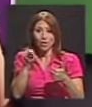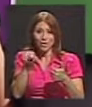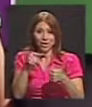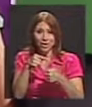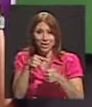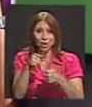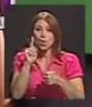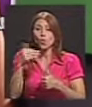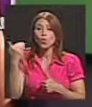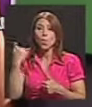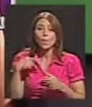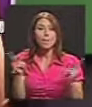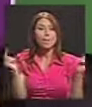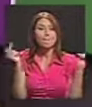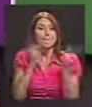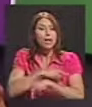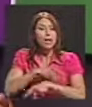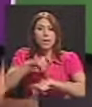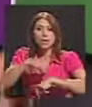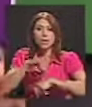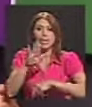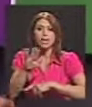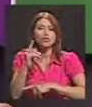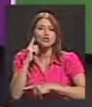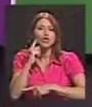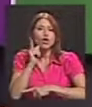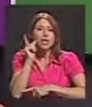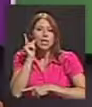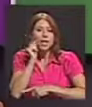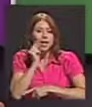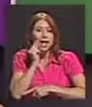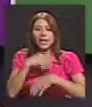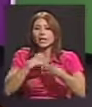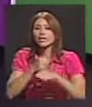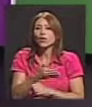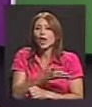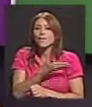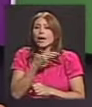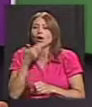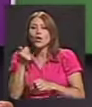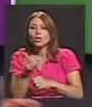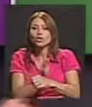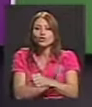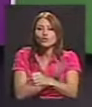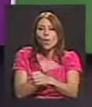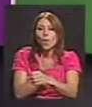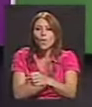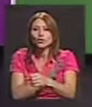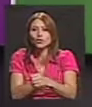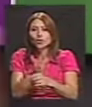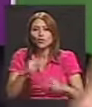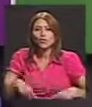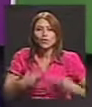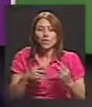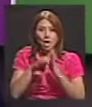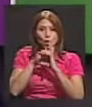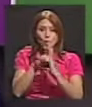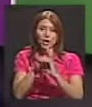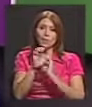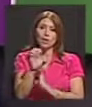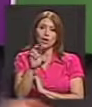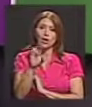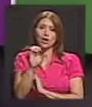peor etapa de su sordera hizo la mejor de las composiciones en su vida gente como christopher reeve